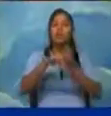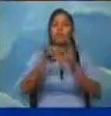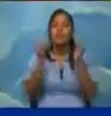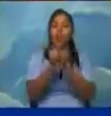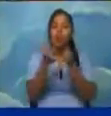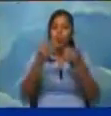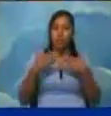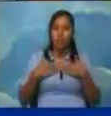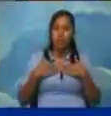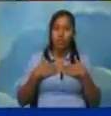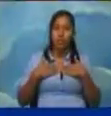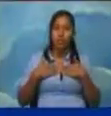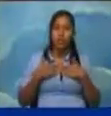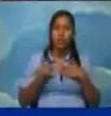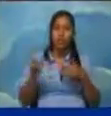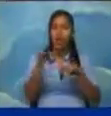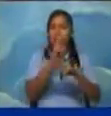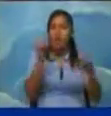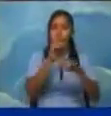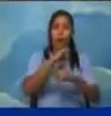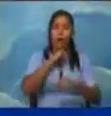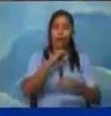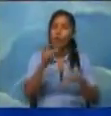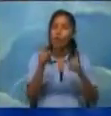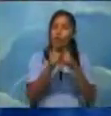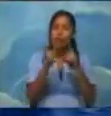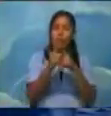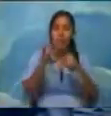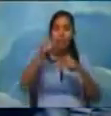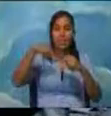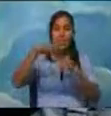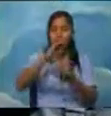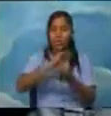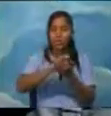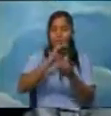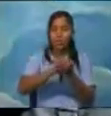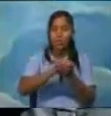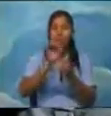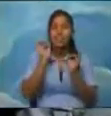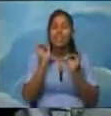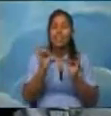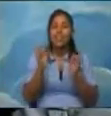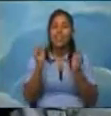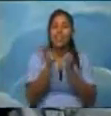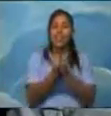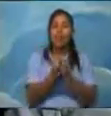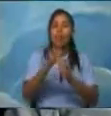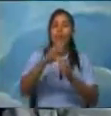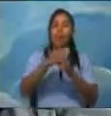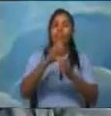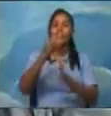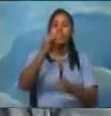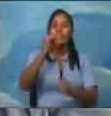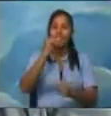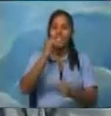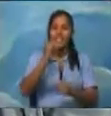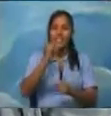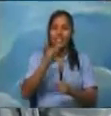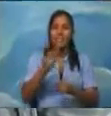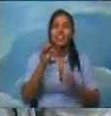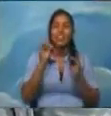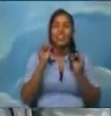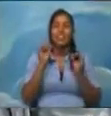Cielito, no es con frasquitos. No es con frasquitos. Ni con botella. Ni con botella. Ni